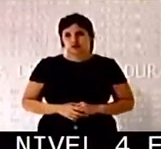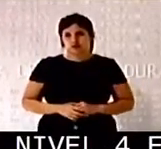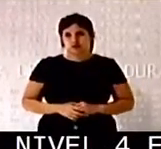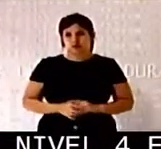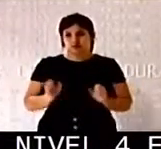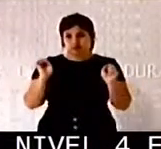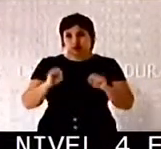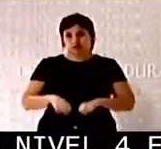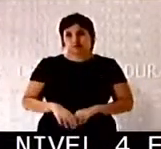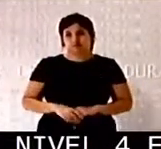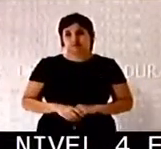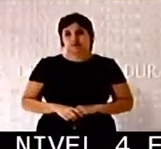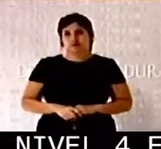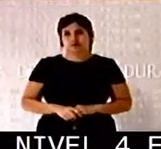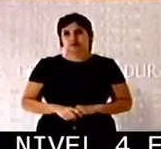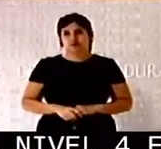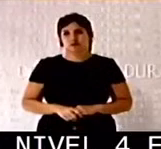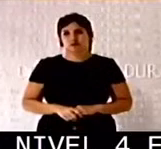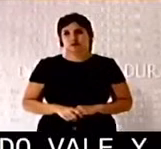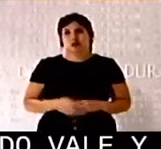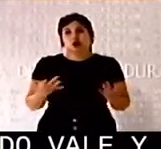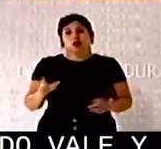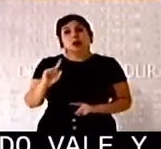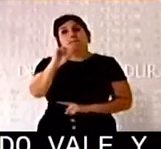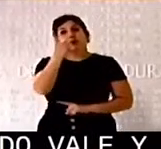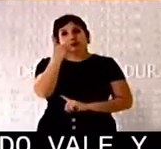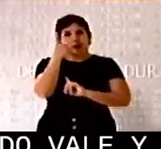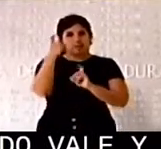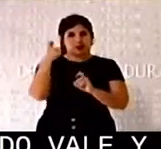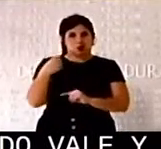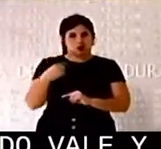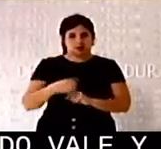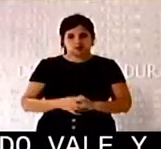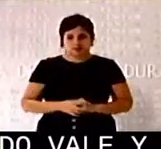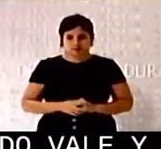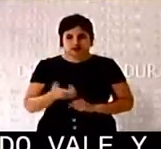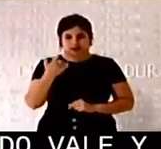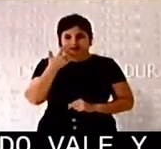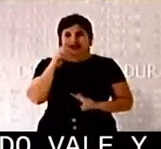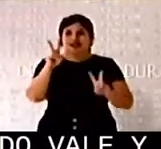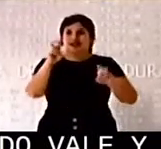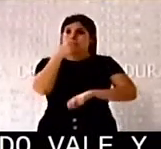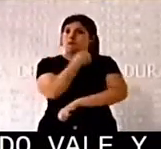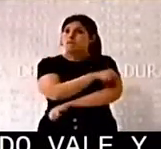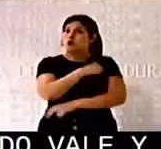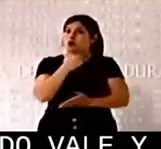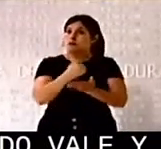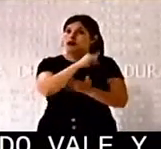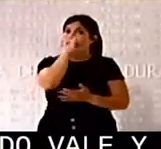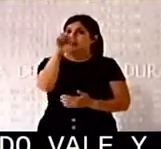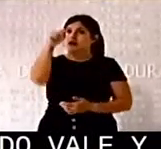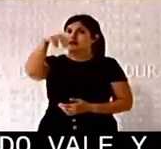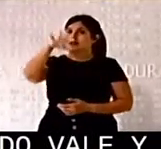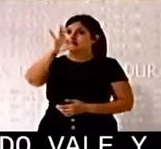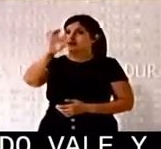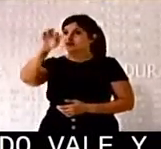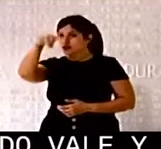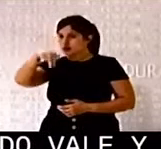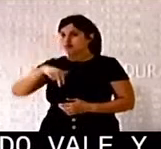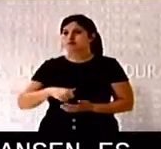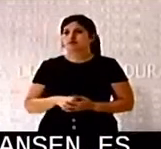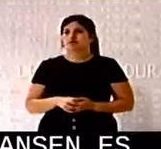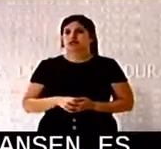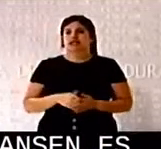¿Vale? Y la primera pregunta. Mire, la vacuna de Janssen es una